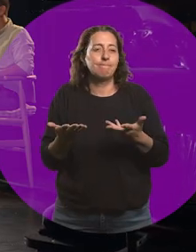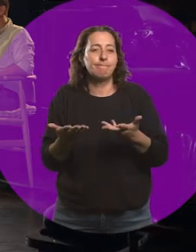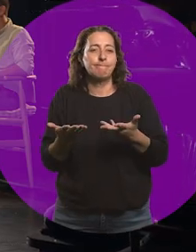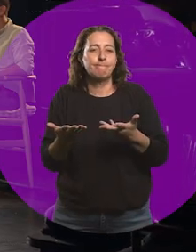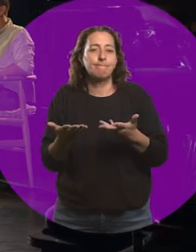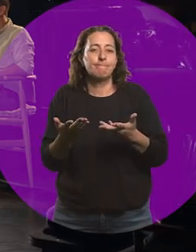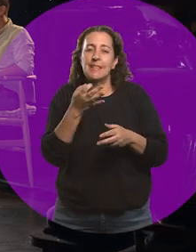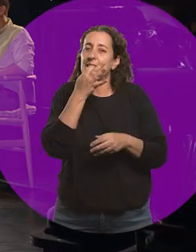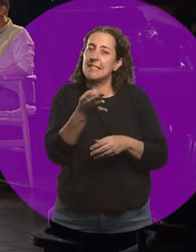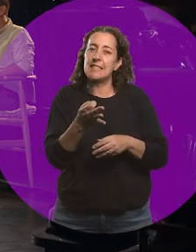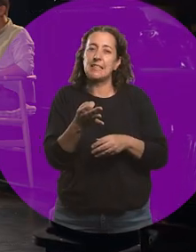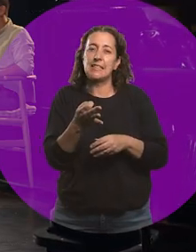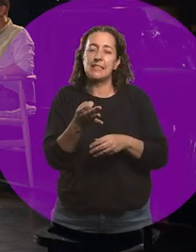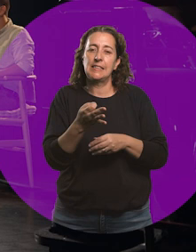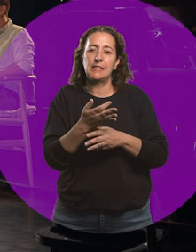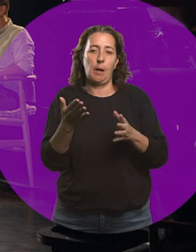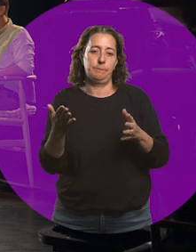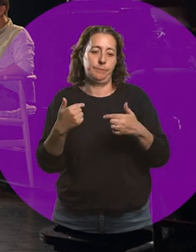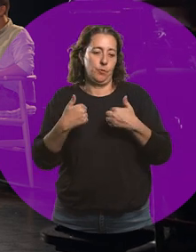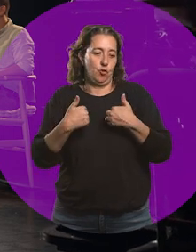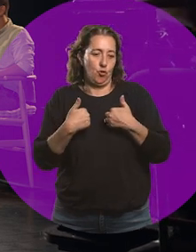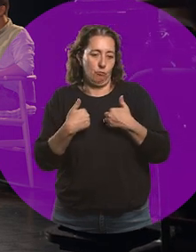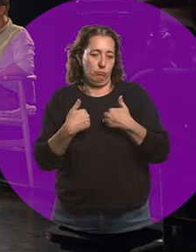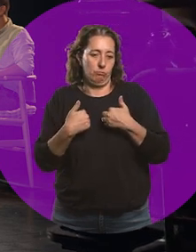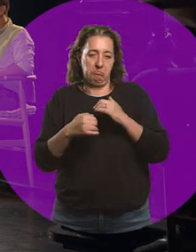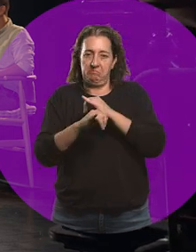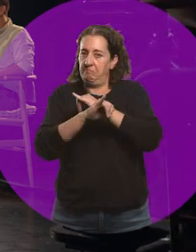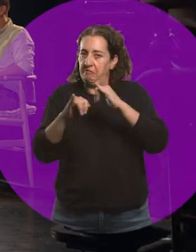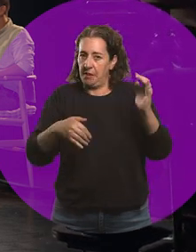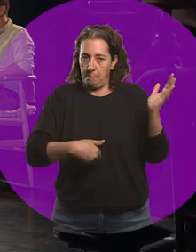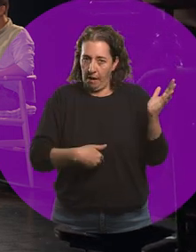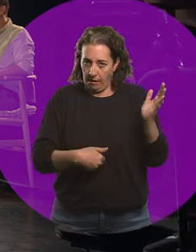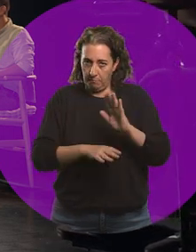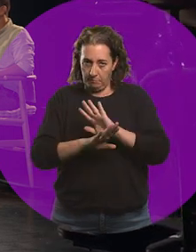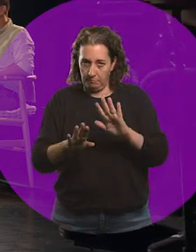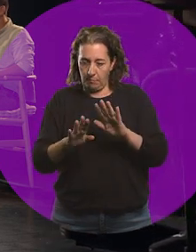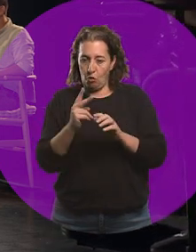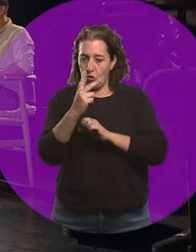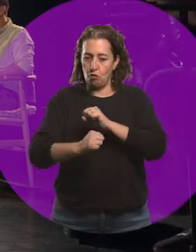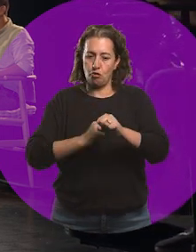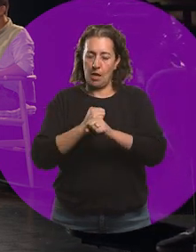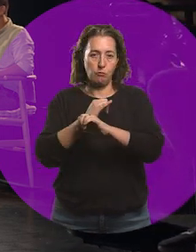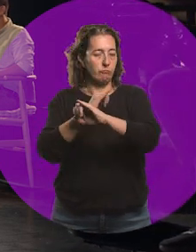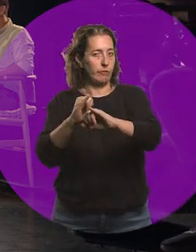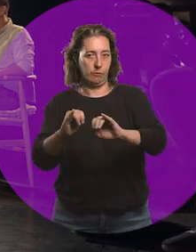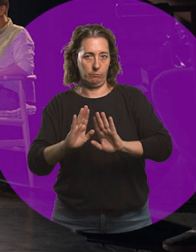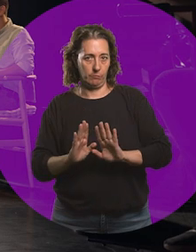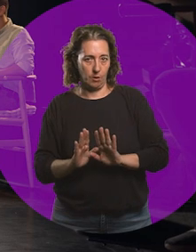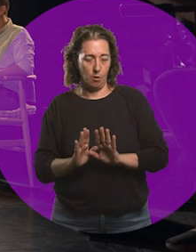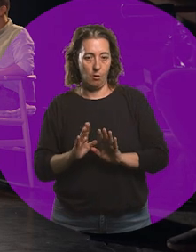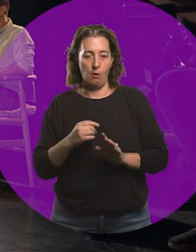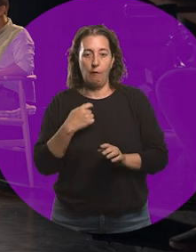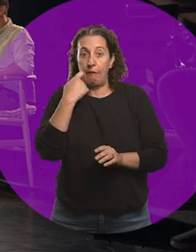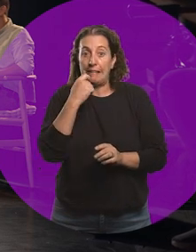bueno, si yo voy a dejar de bailar en dos años o tengo un corto